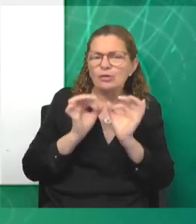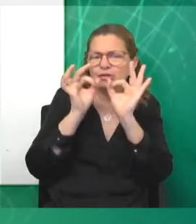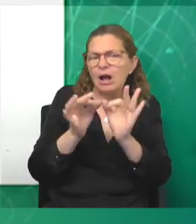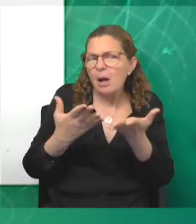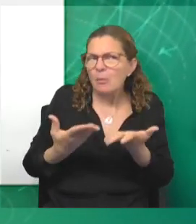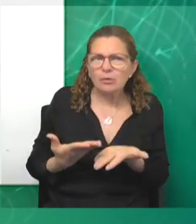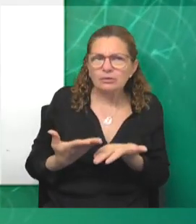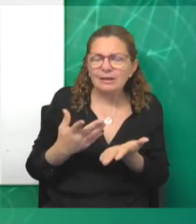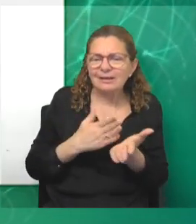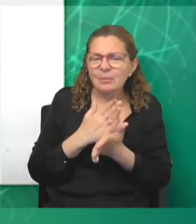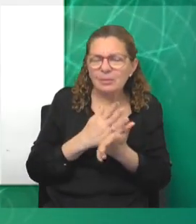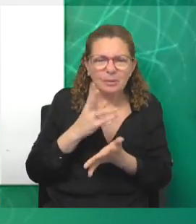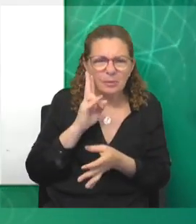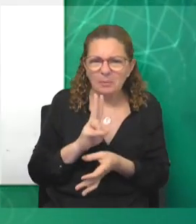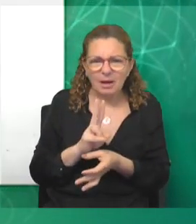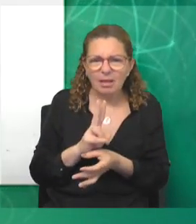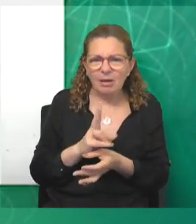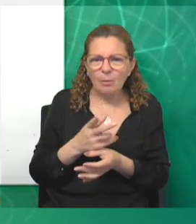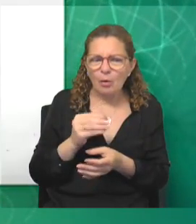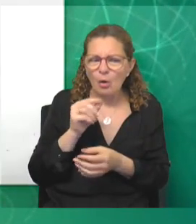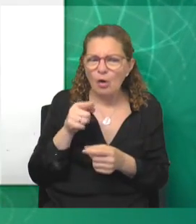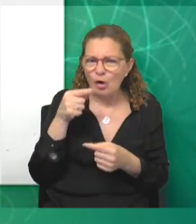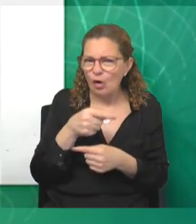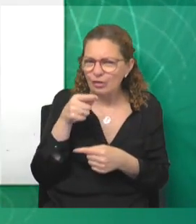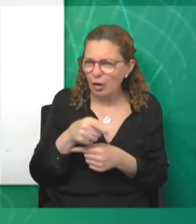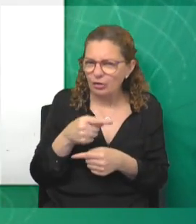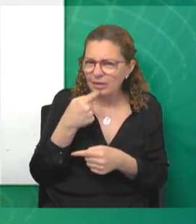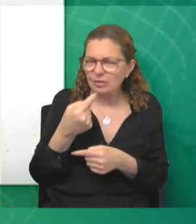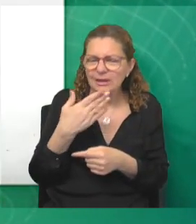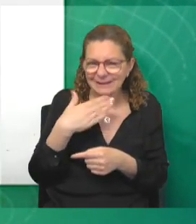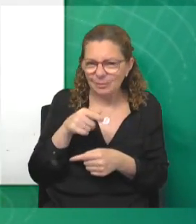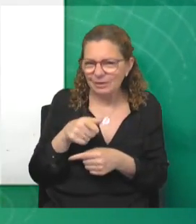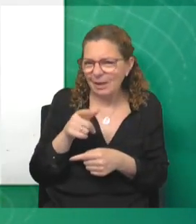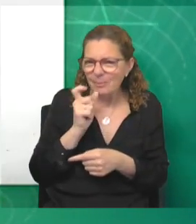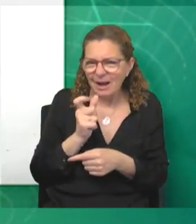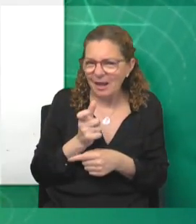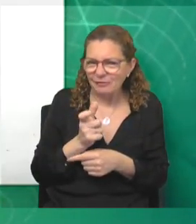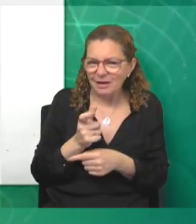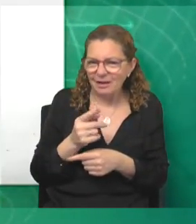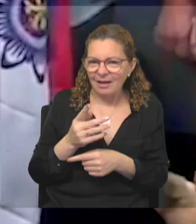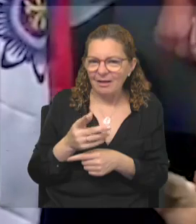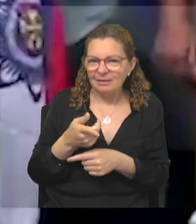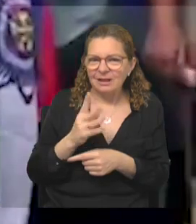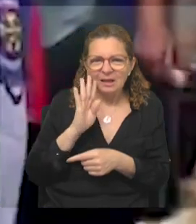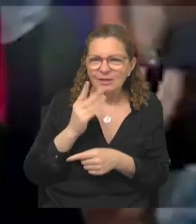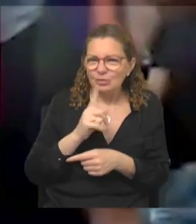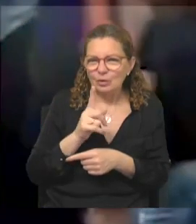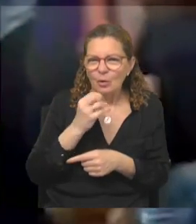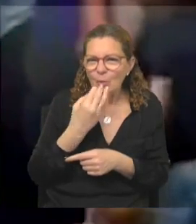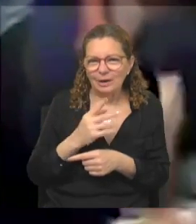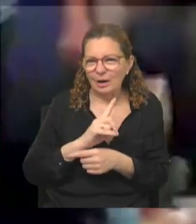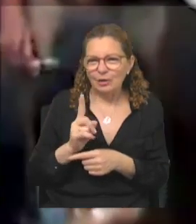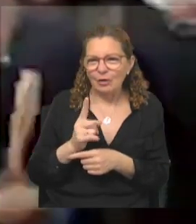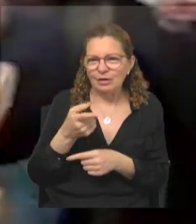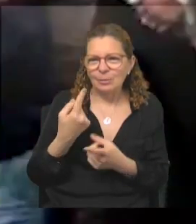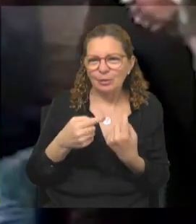y siempre hay como una mirada de de juzgar Entonces nosotros entendemos que este tipo de de actitudes no esn buenas y